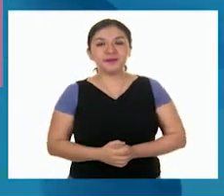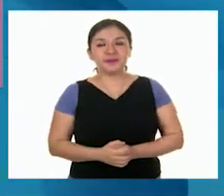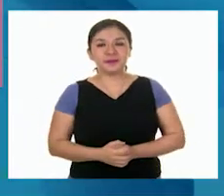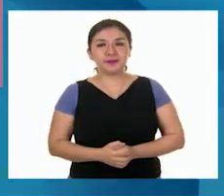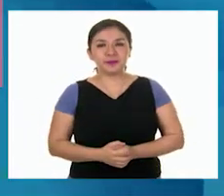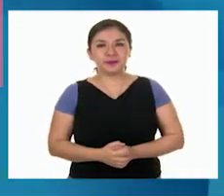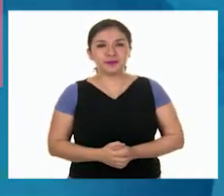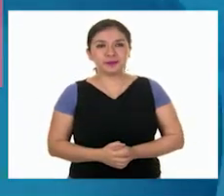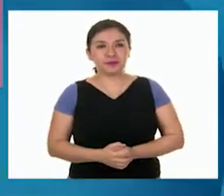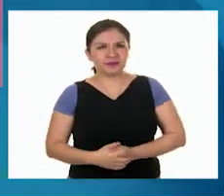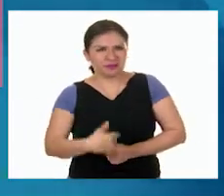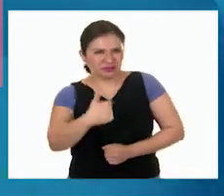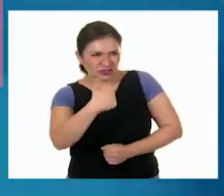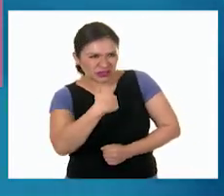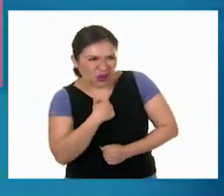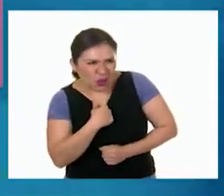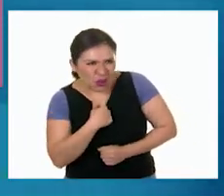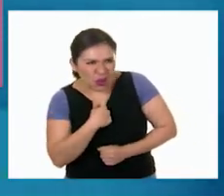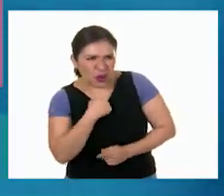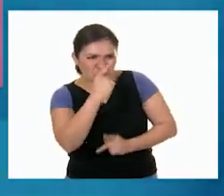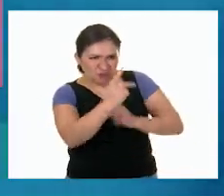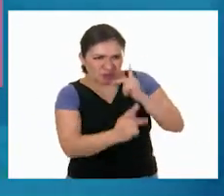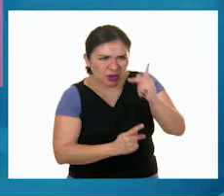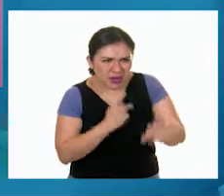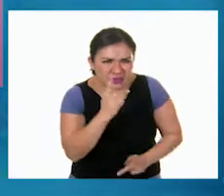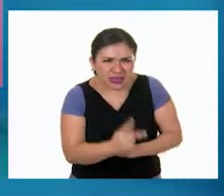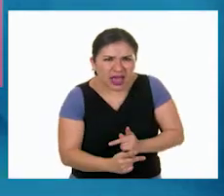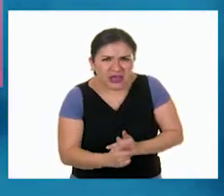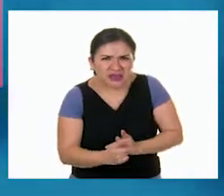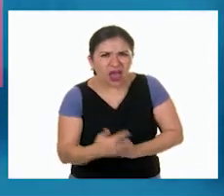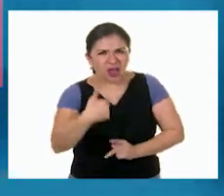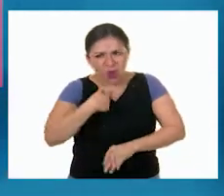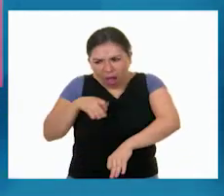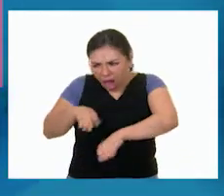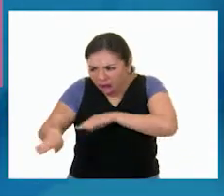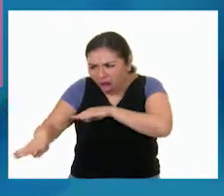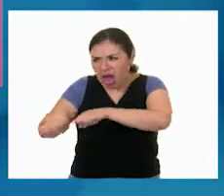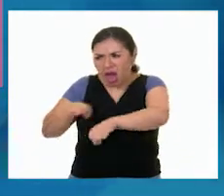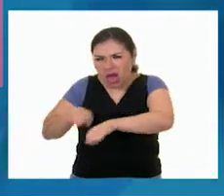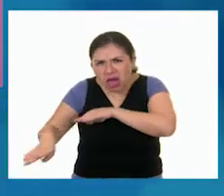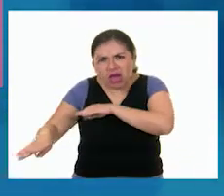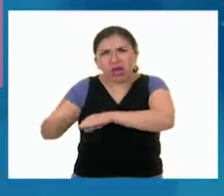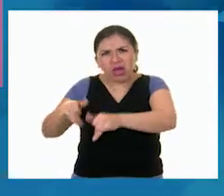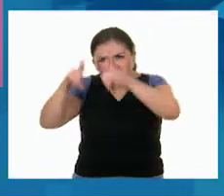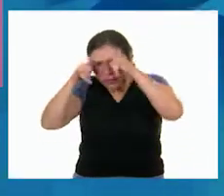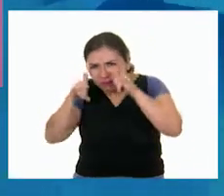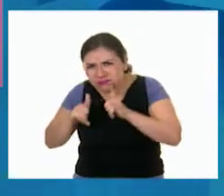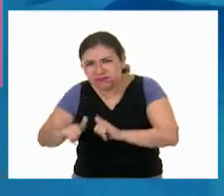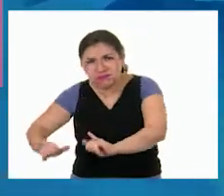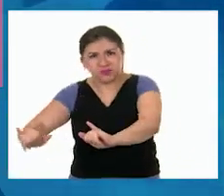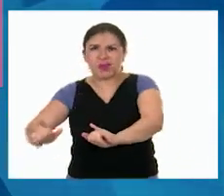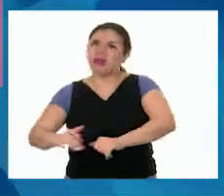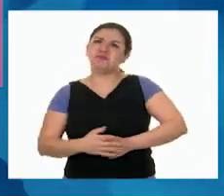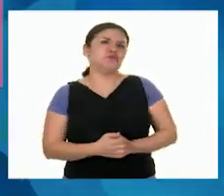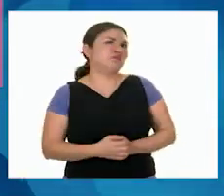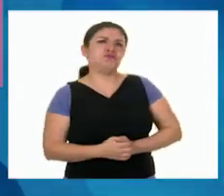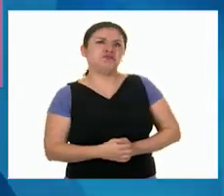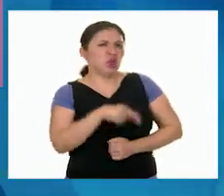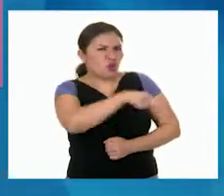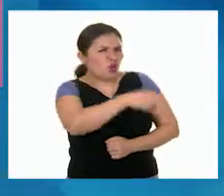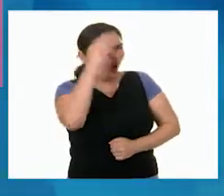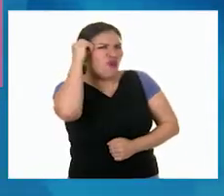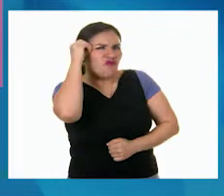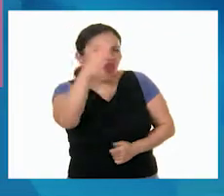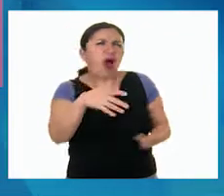Yo, préstate lo que gano con un trabajo inmenso. Dime pues,